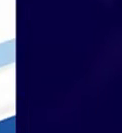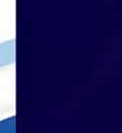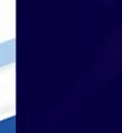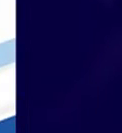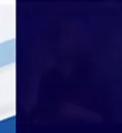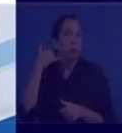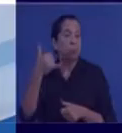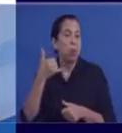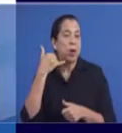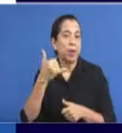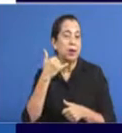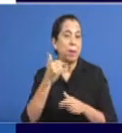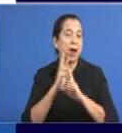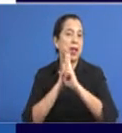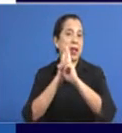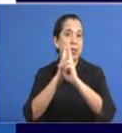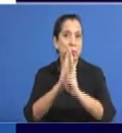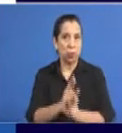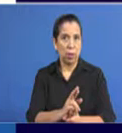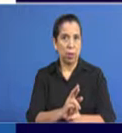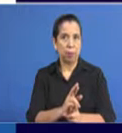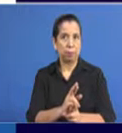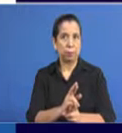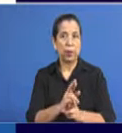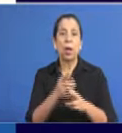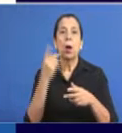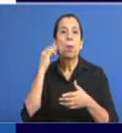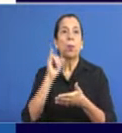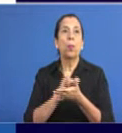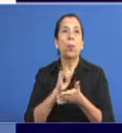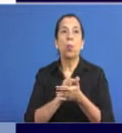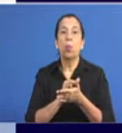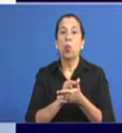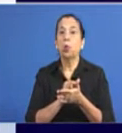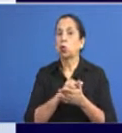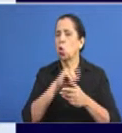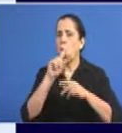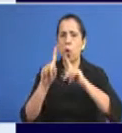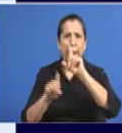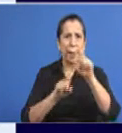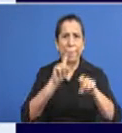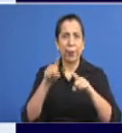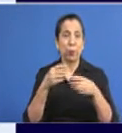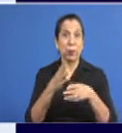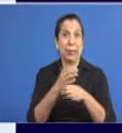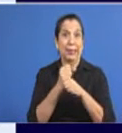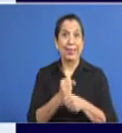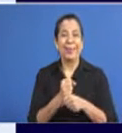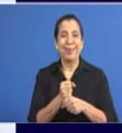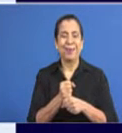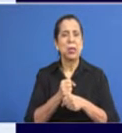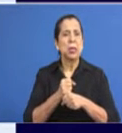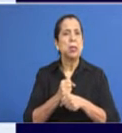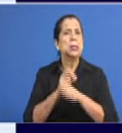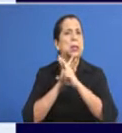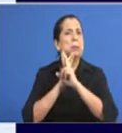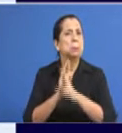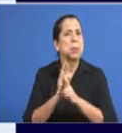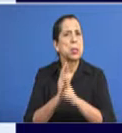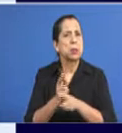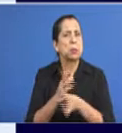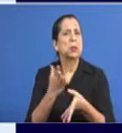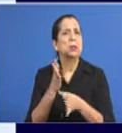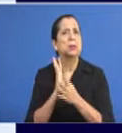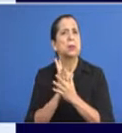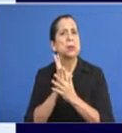disponible para poder brindarte respuesta. Por eso es que todas las consultas que nos hagan serán solventadas, ya sea a